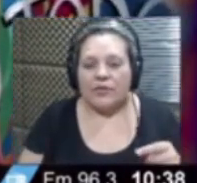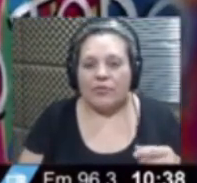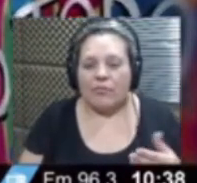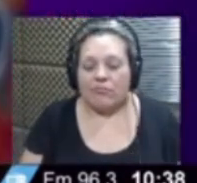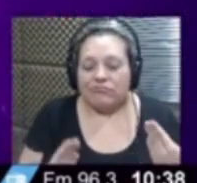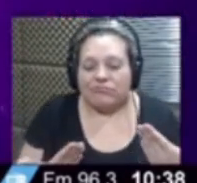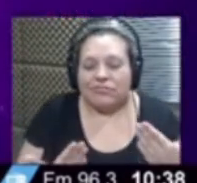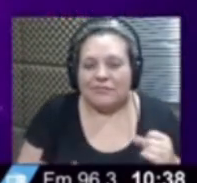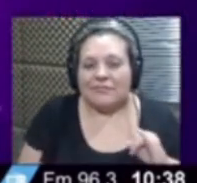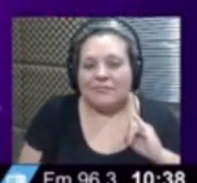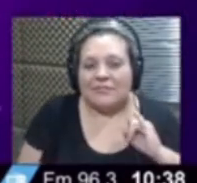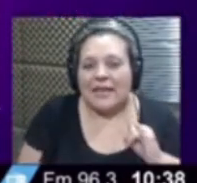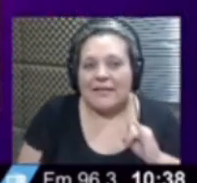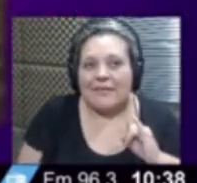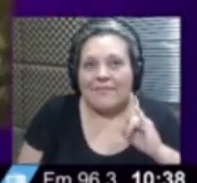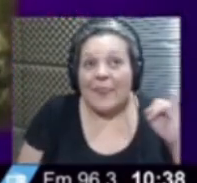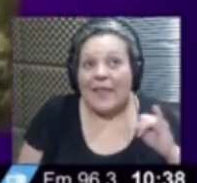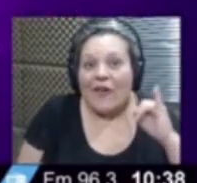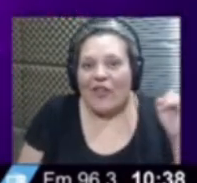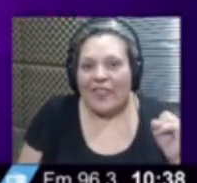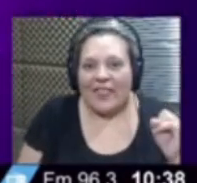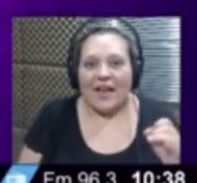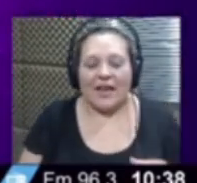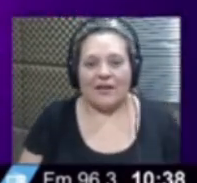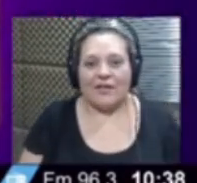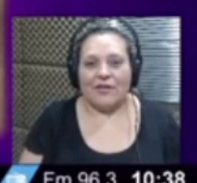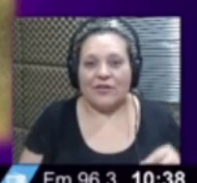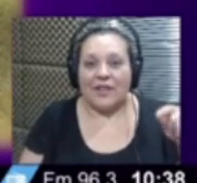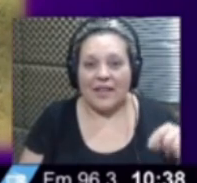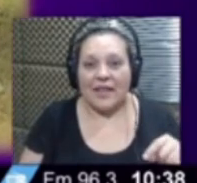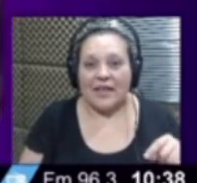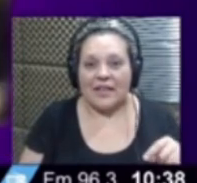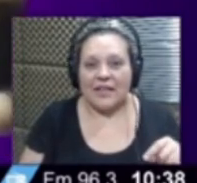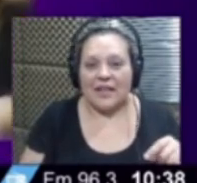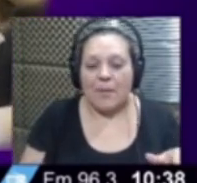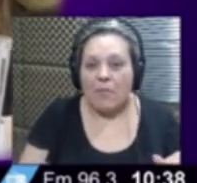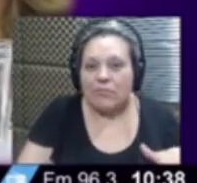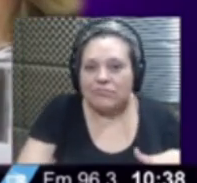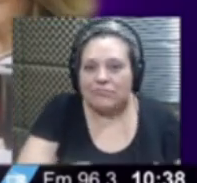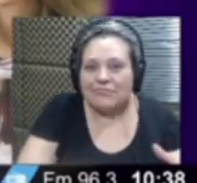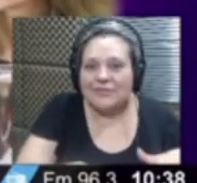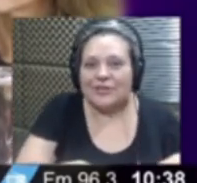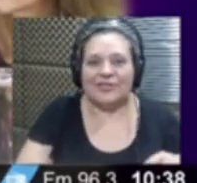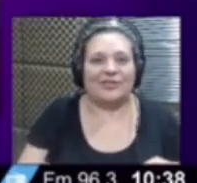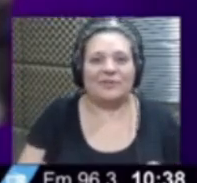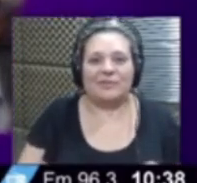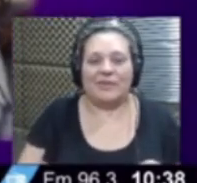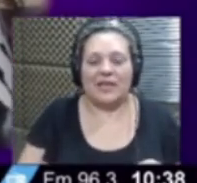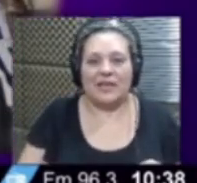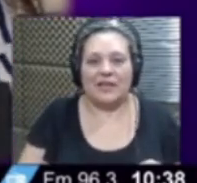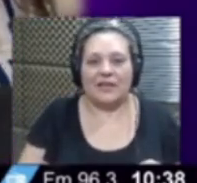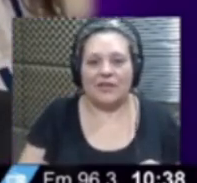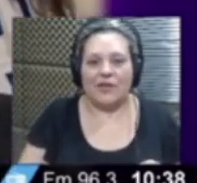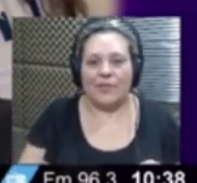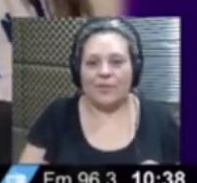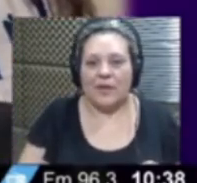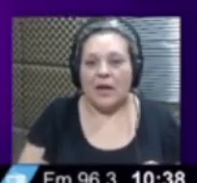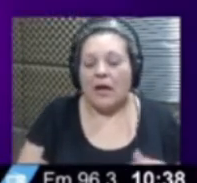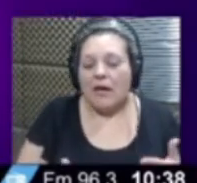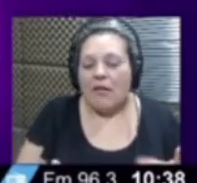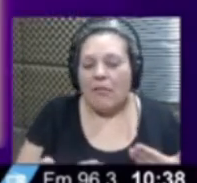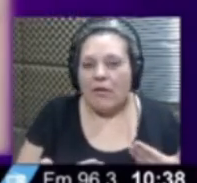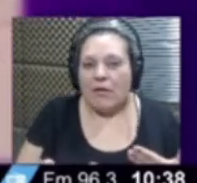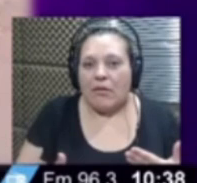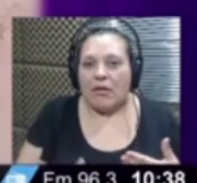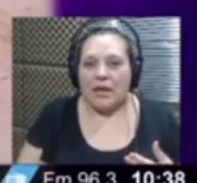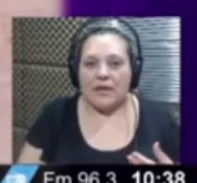y con sede también acá en San Juan, a la que vos pertenecés. Contame un poquito su historia. ¿Y a qué se dedican? ¿Cuáles son